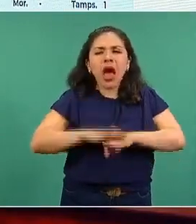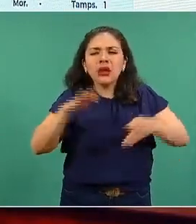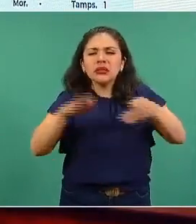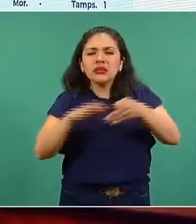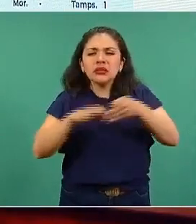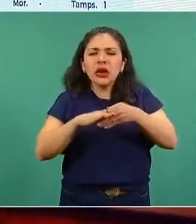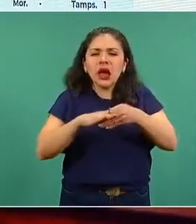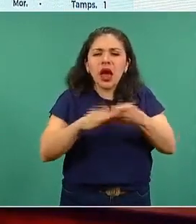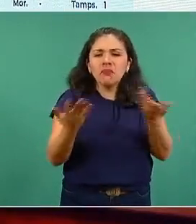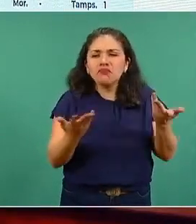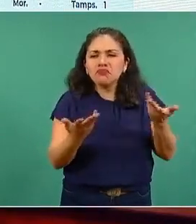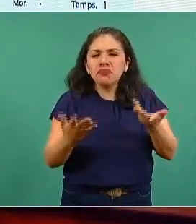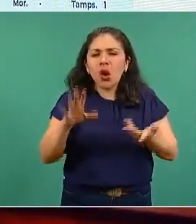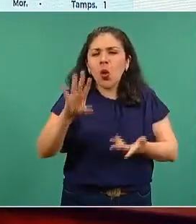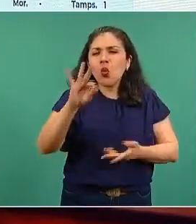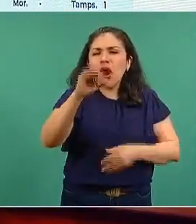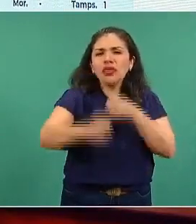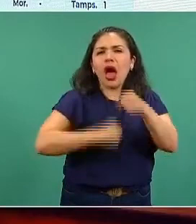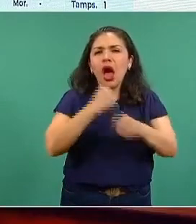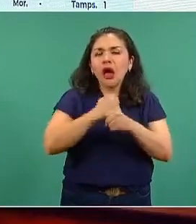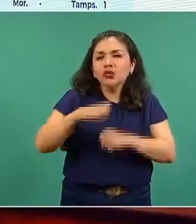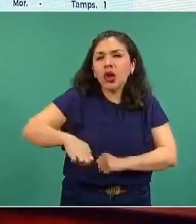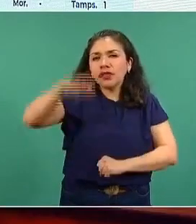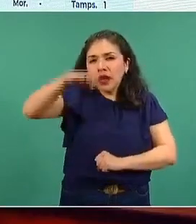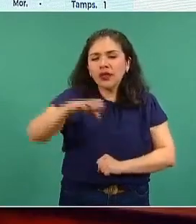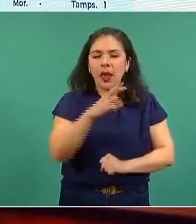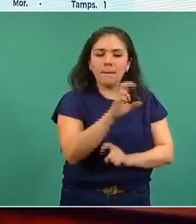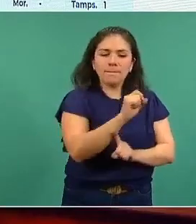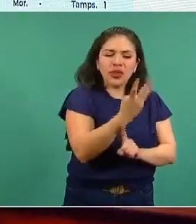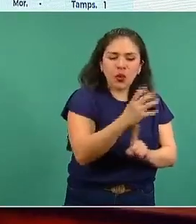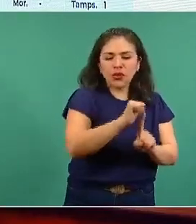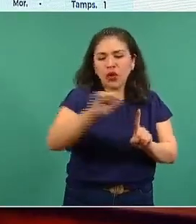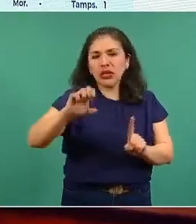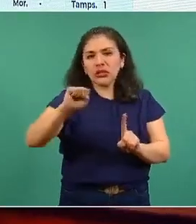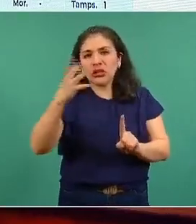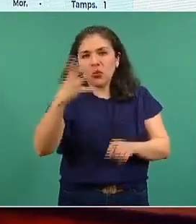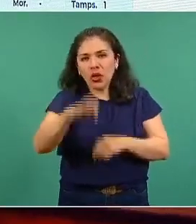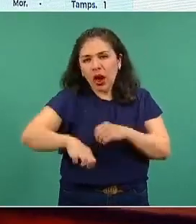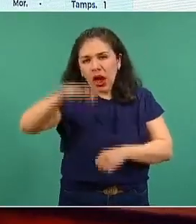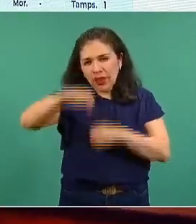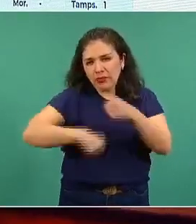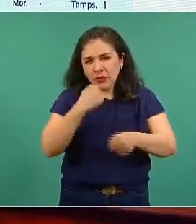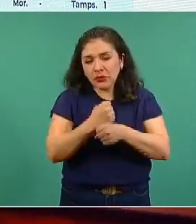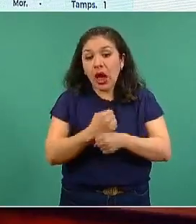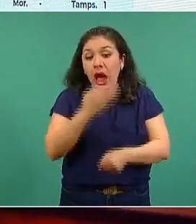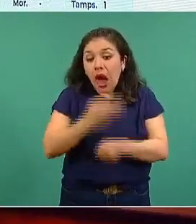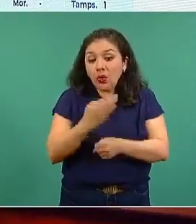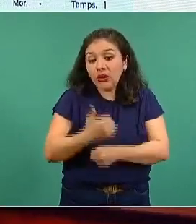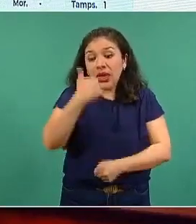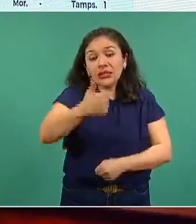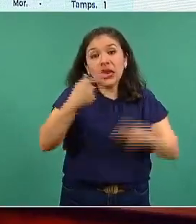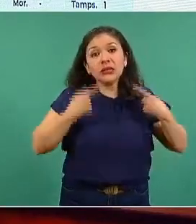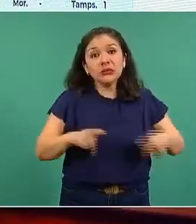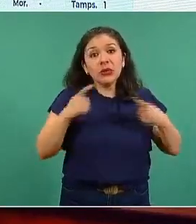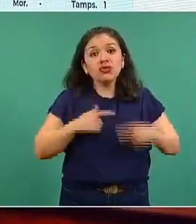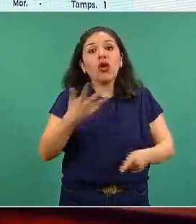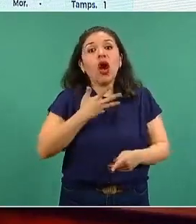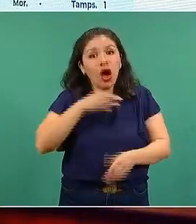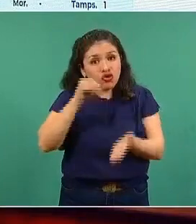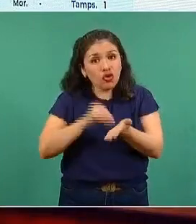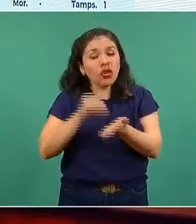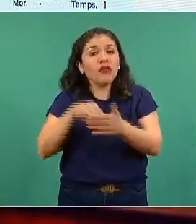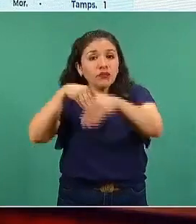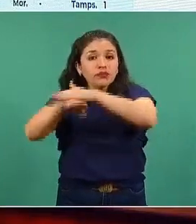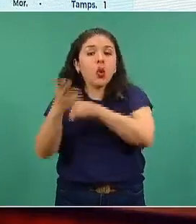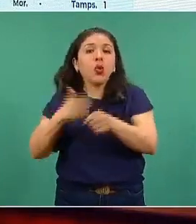40 años de edad, de 24 a 64, y en este momento 6 personas están todavía